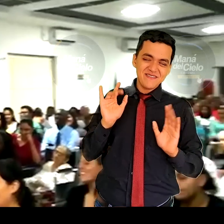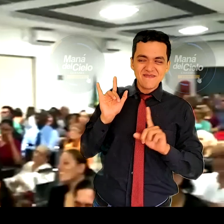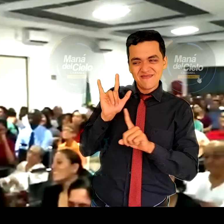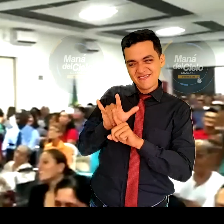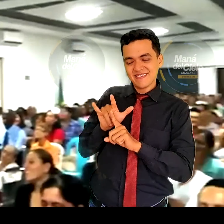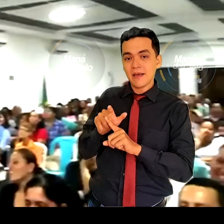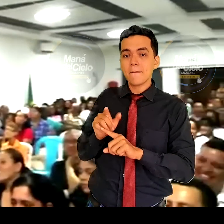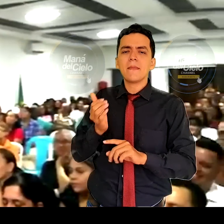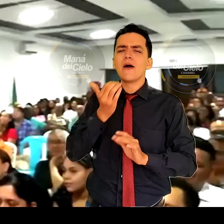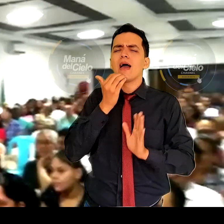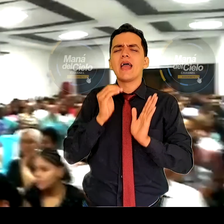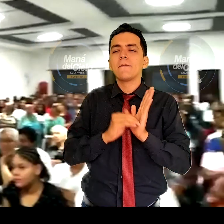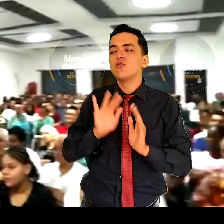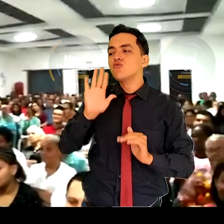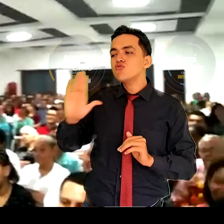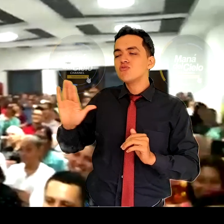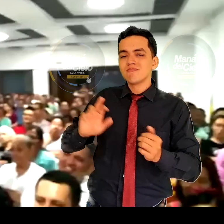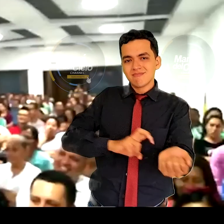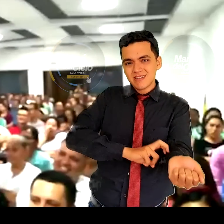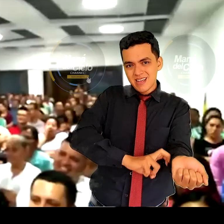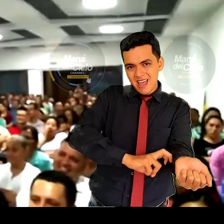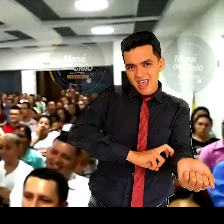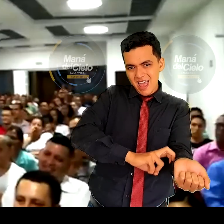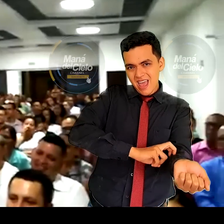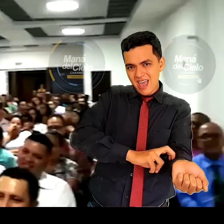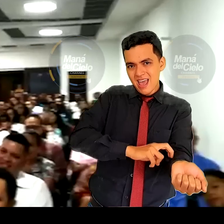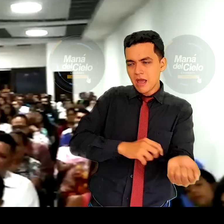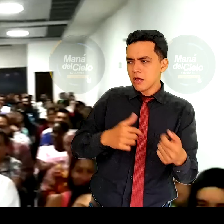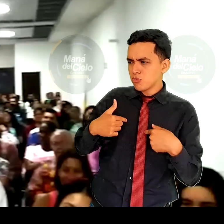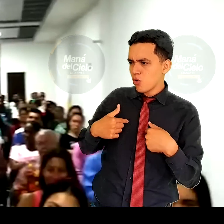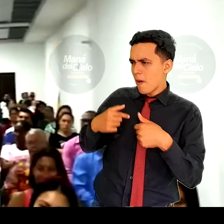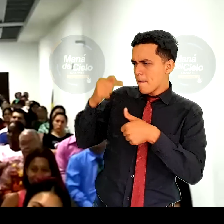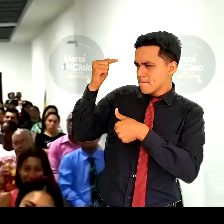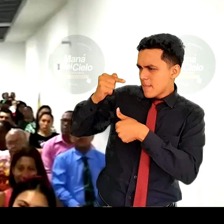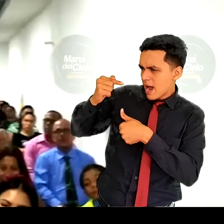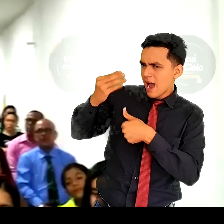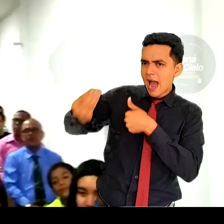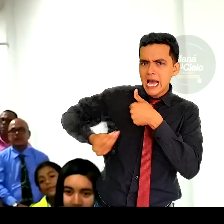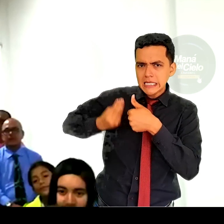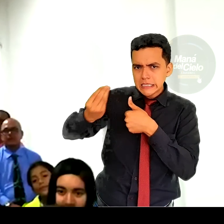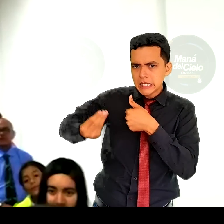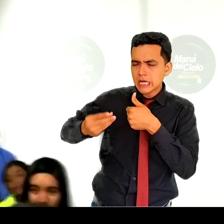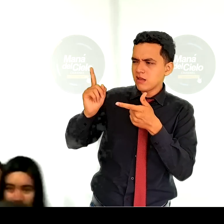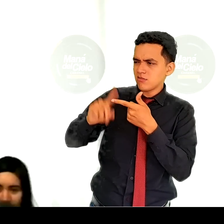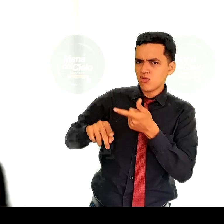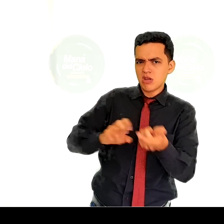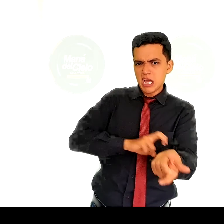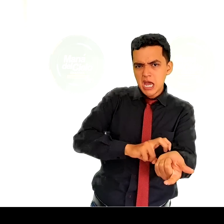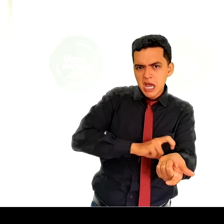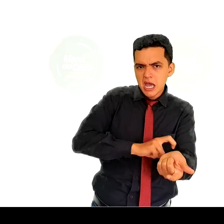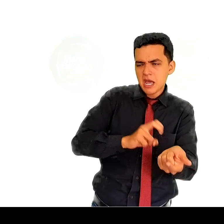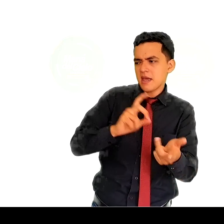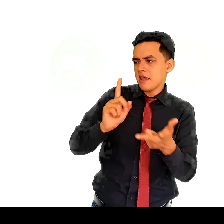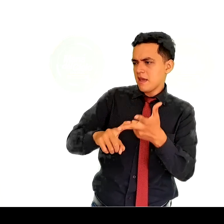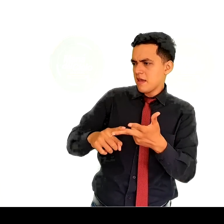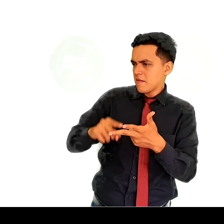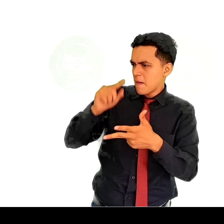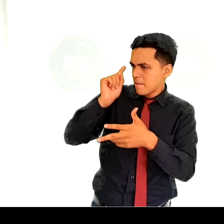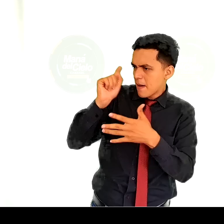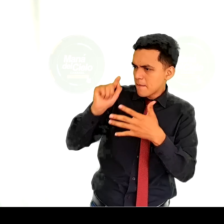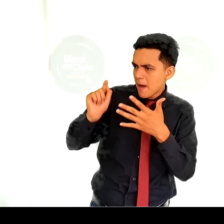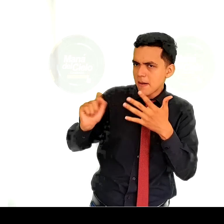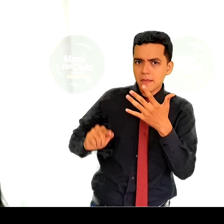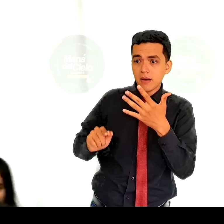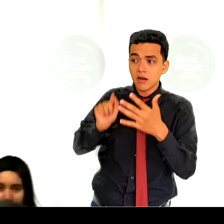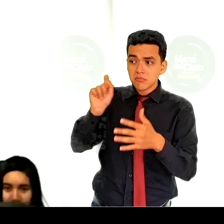Pero si usted me pregunta a mí, que si a mí me gusta mi esposo en todo lo que él hace, de pronto en su carácter, en algunas cosas, aunque es un hombre